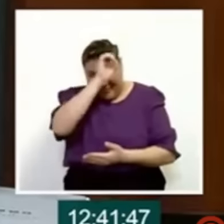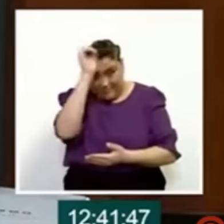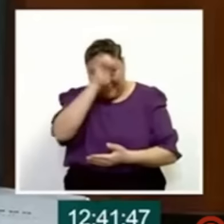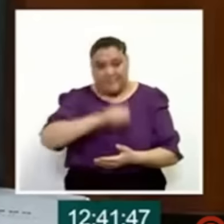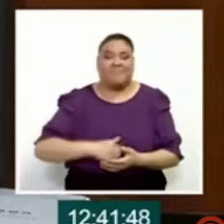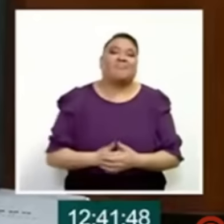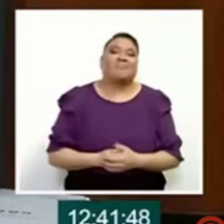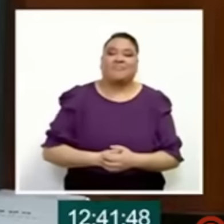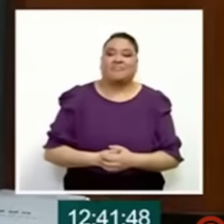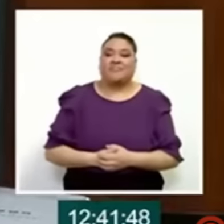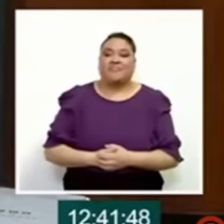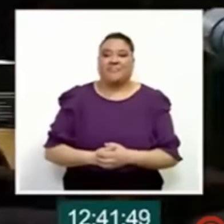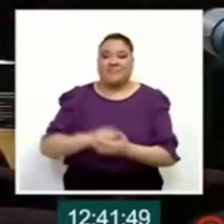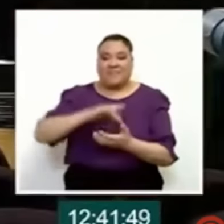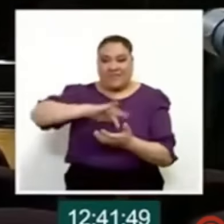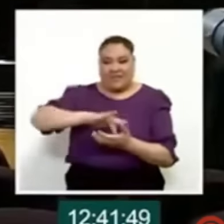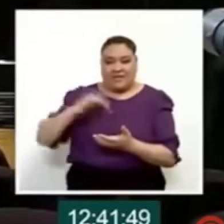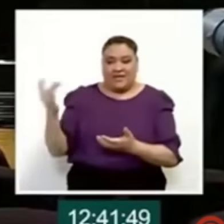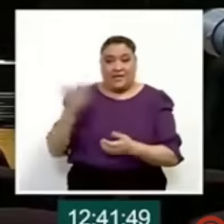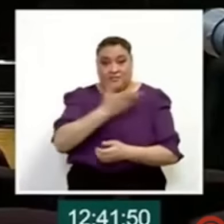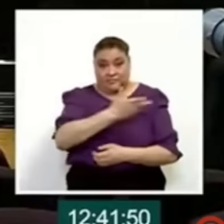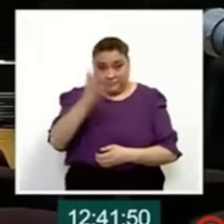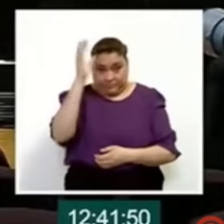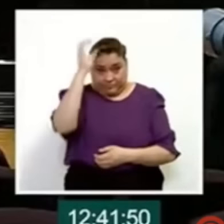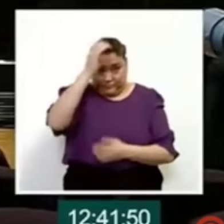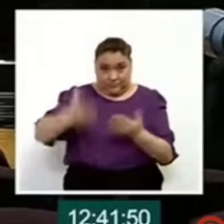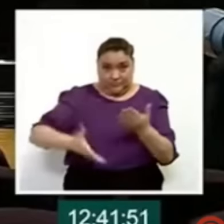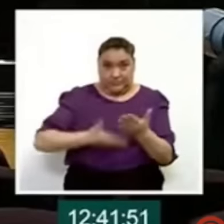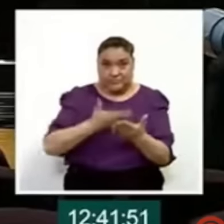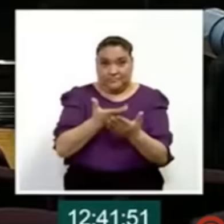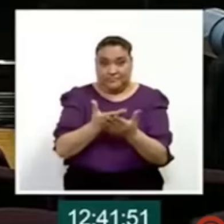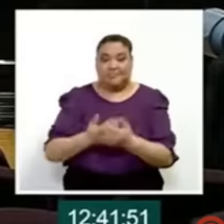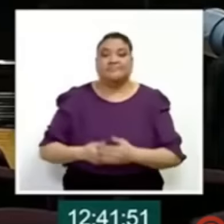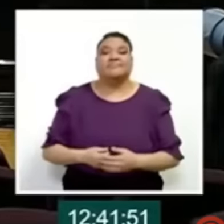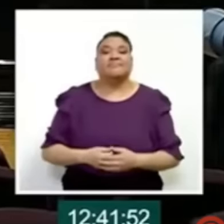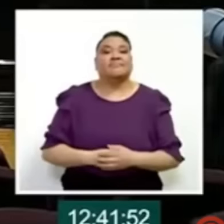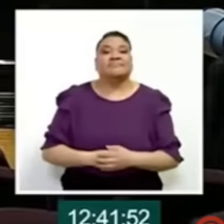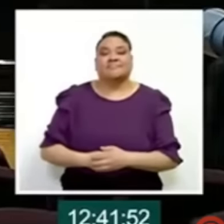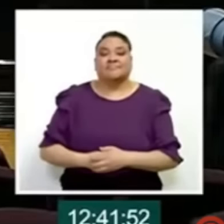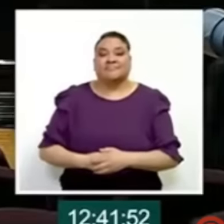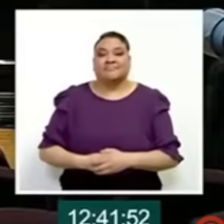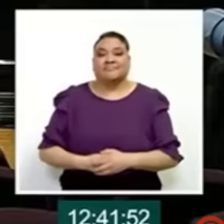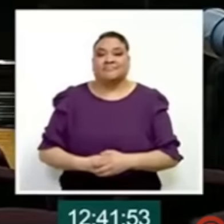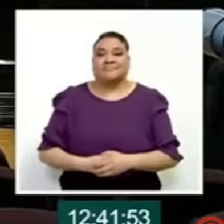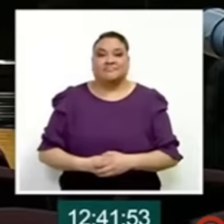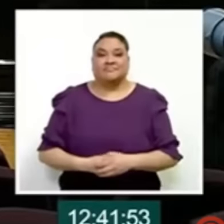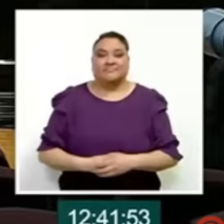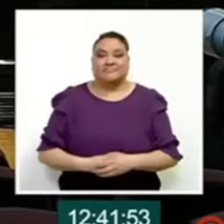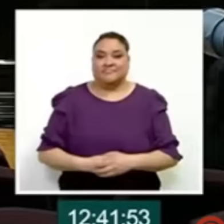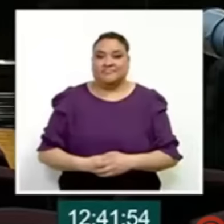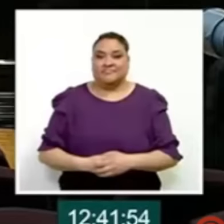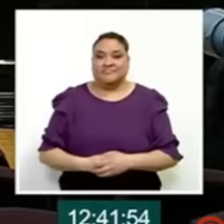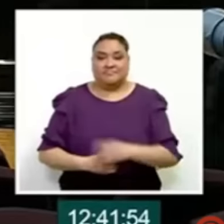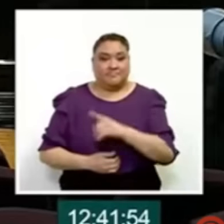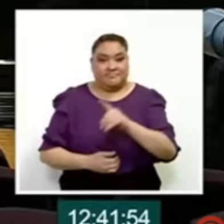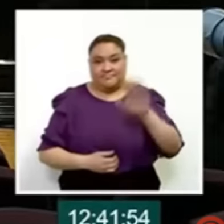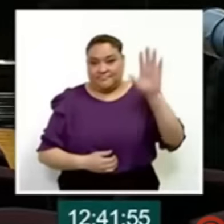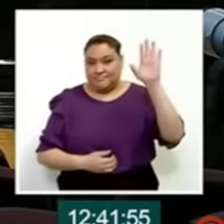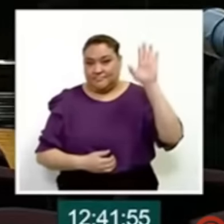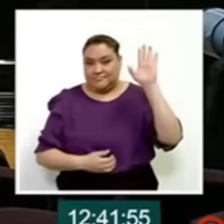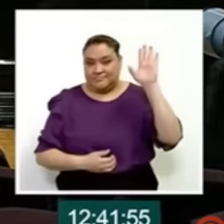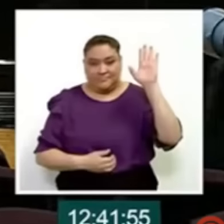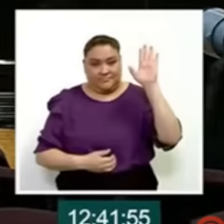muy importantes y entonces tendríamos que aceptar que la Corte admita todas las peticiones que le lleguen,